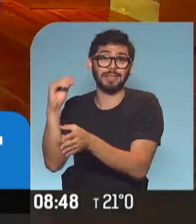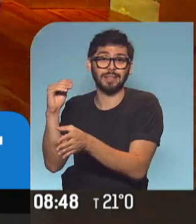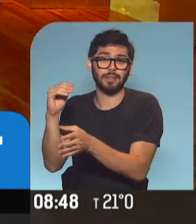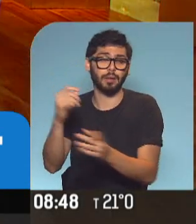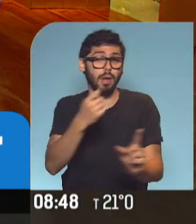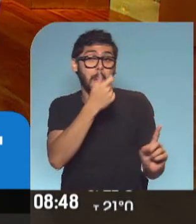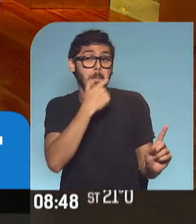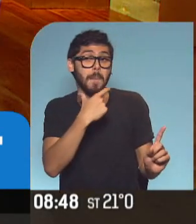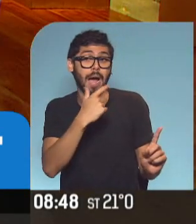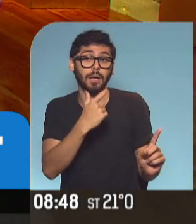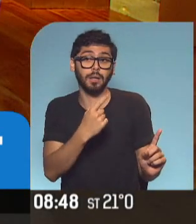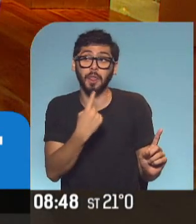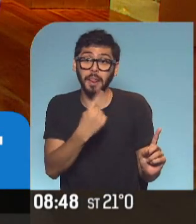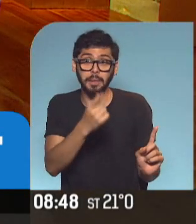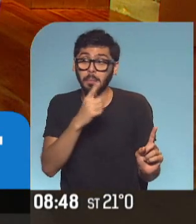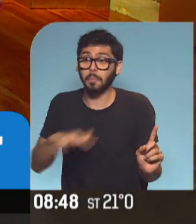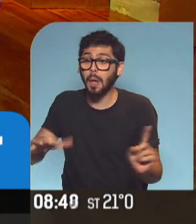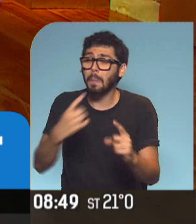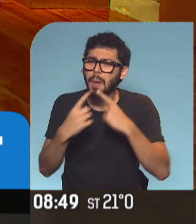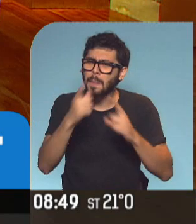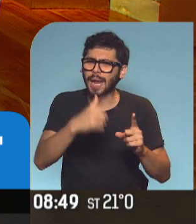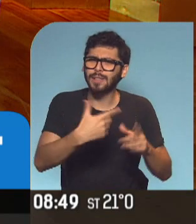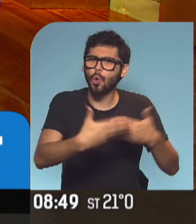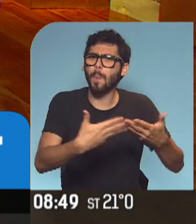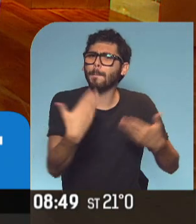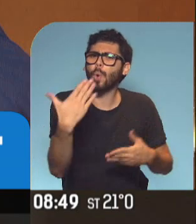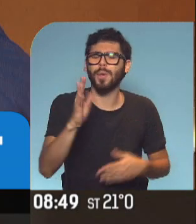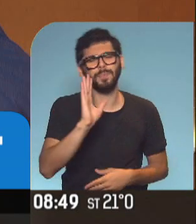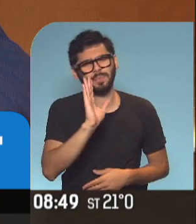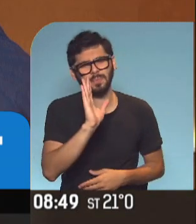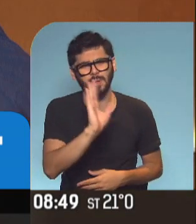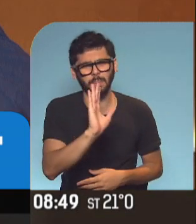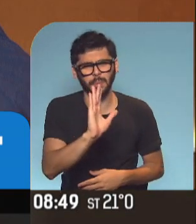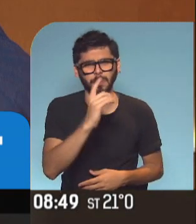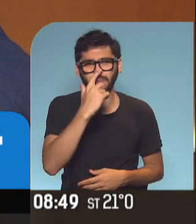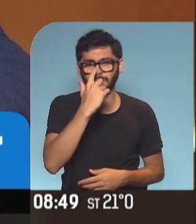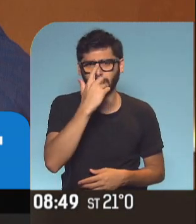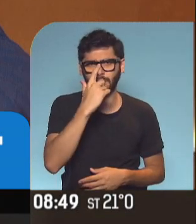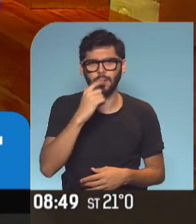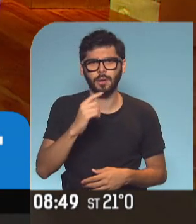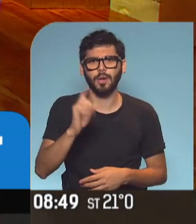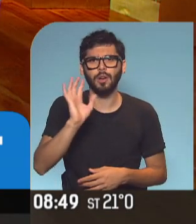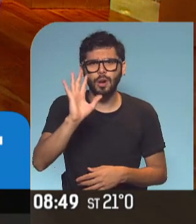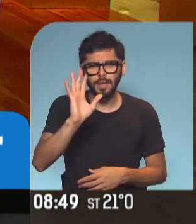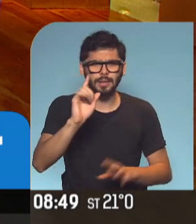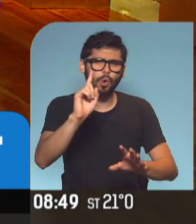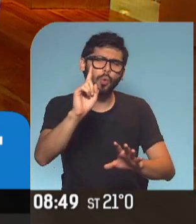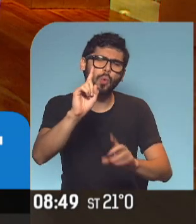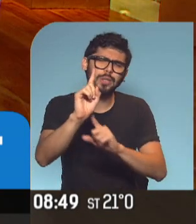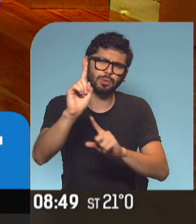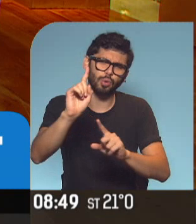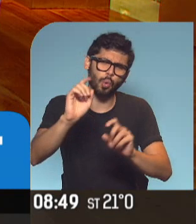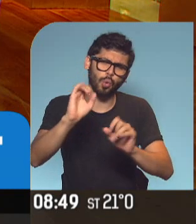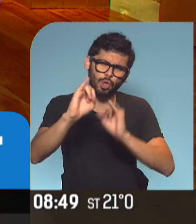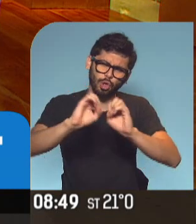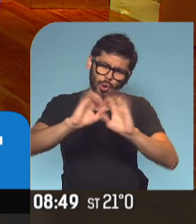macri que en las encuestas todavía está en carreras no no le dé a ver el problema es un segundito por esto empecé